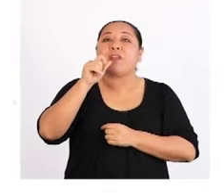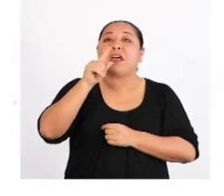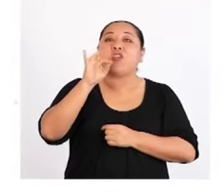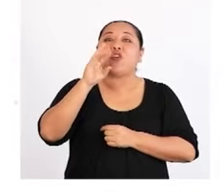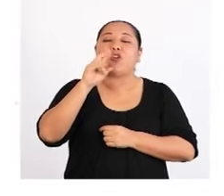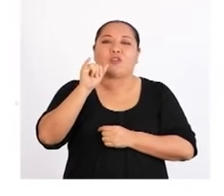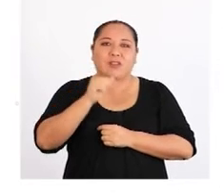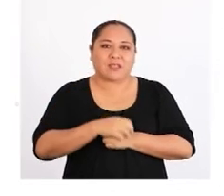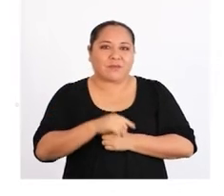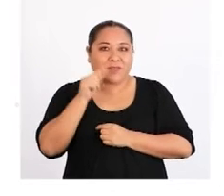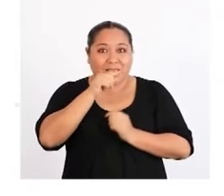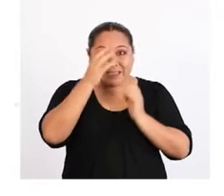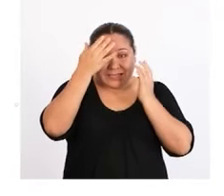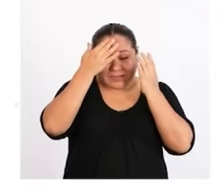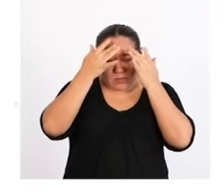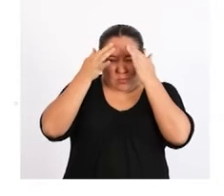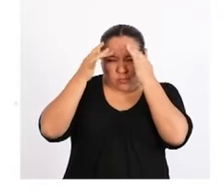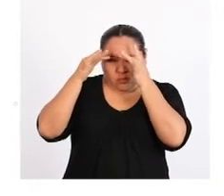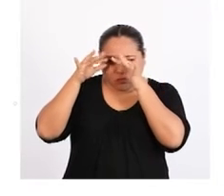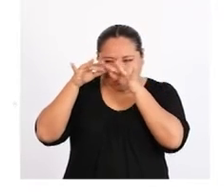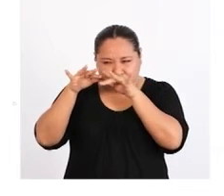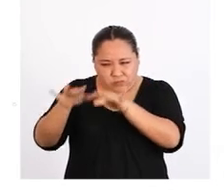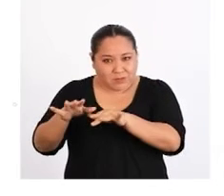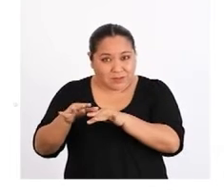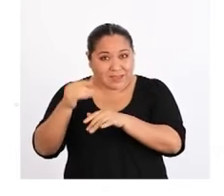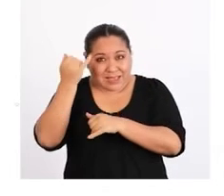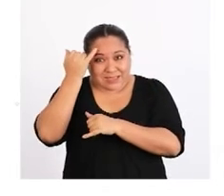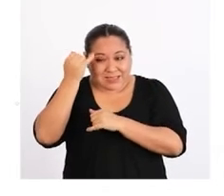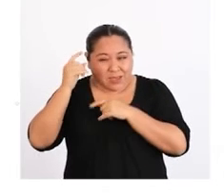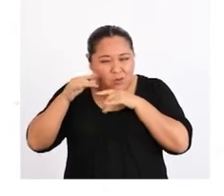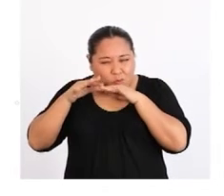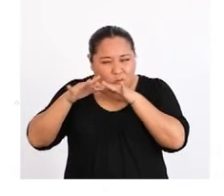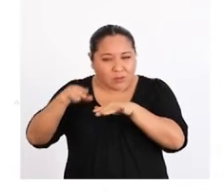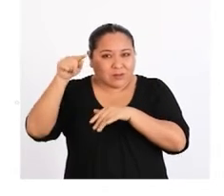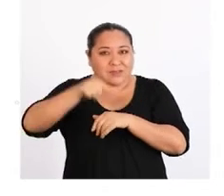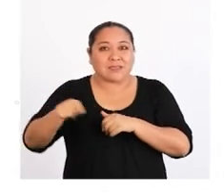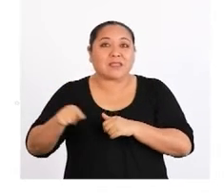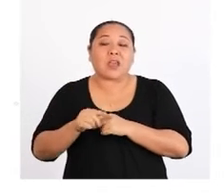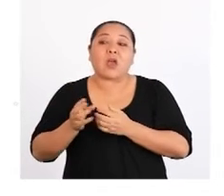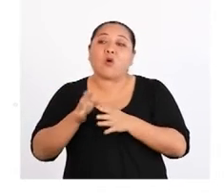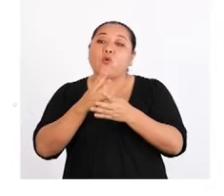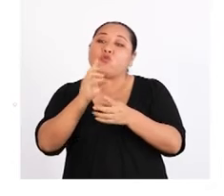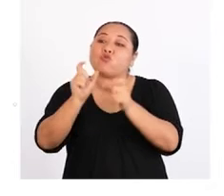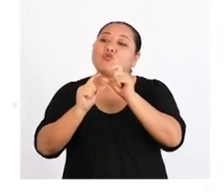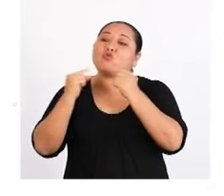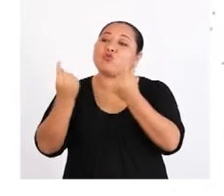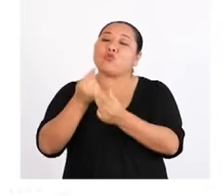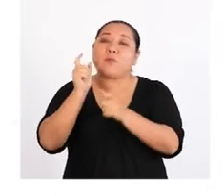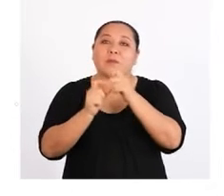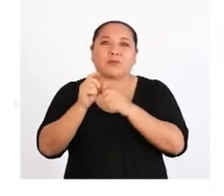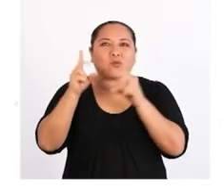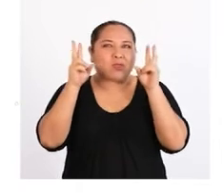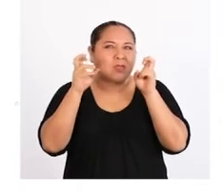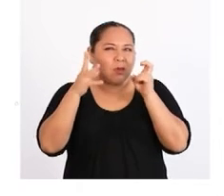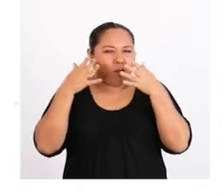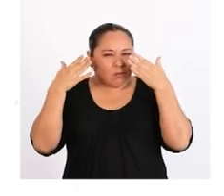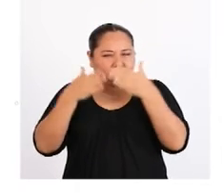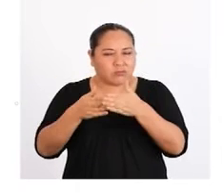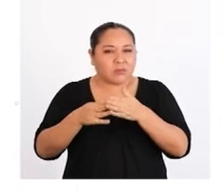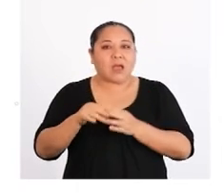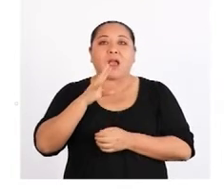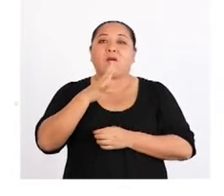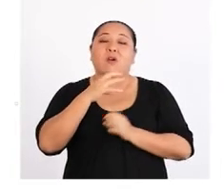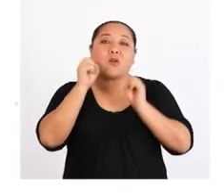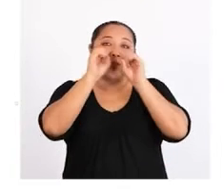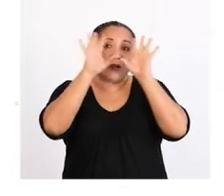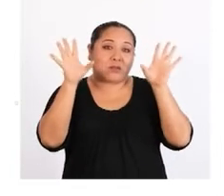oratoria, dirigimos esta acción a un auditorio y sobre un tema específico. Hablar con